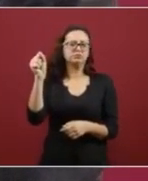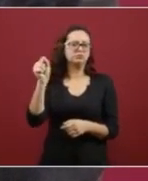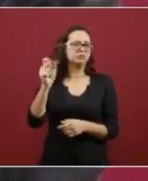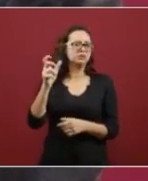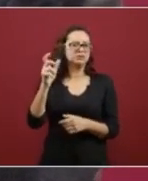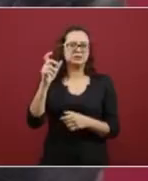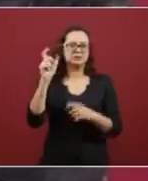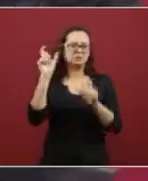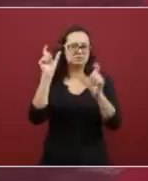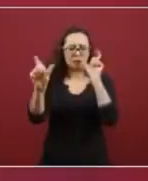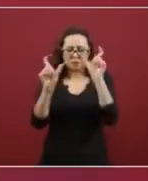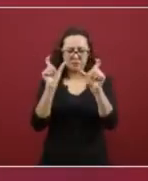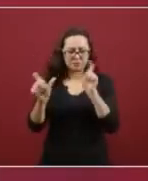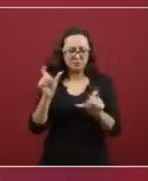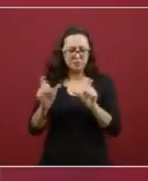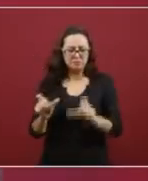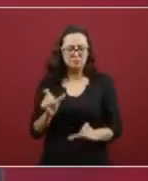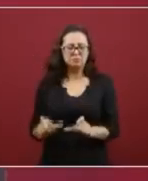técnicos, porque